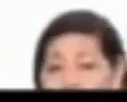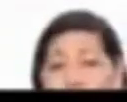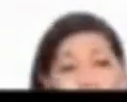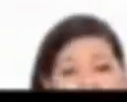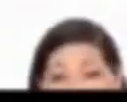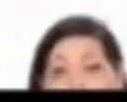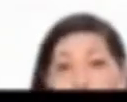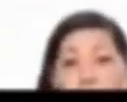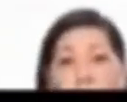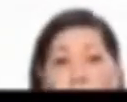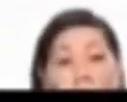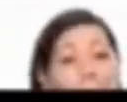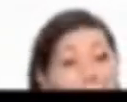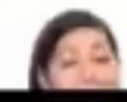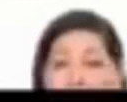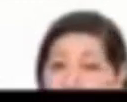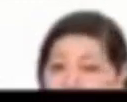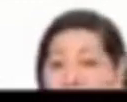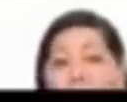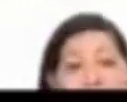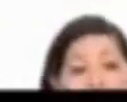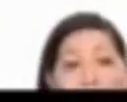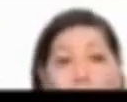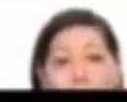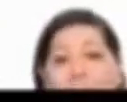unidad para un programa mínimo común,